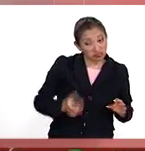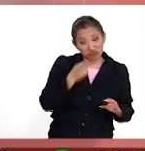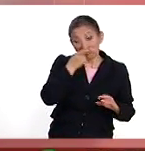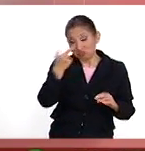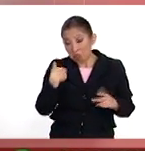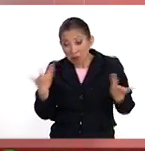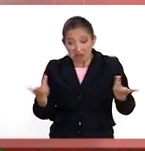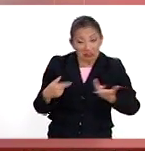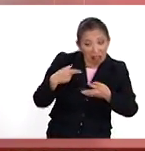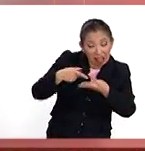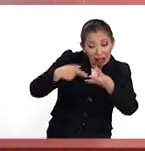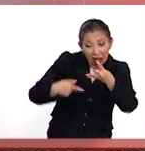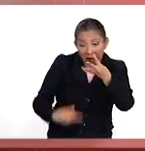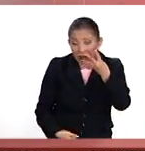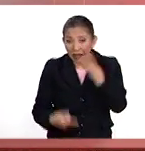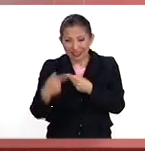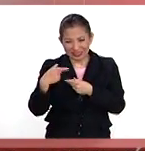campaña